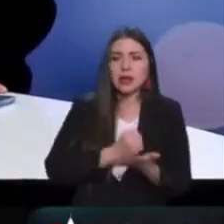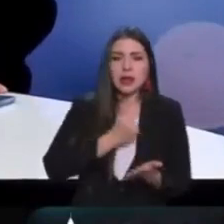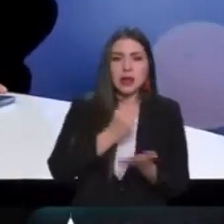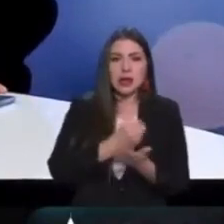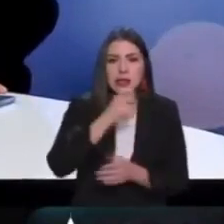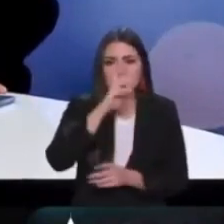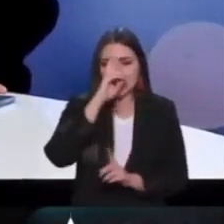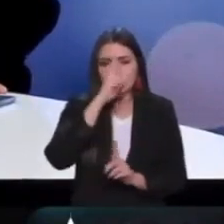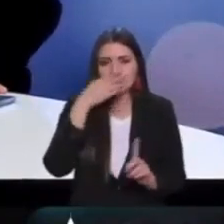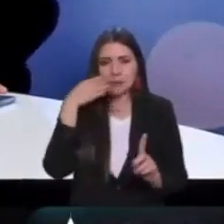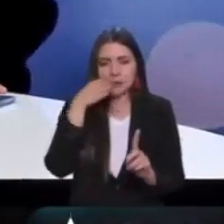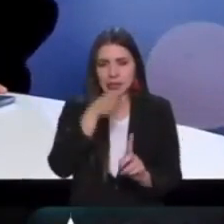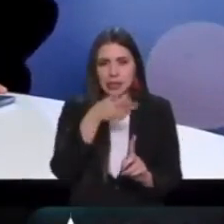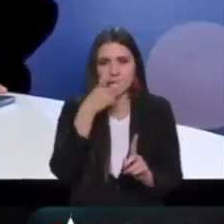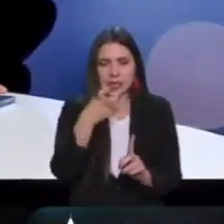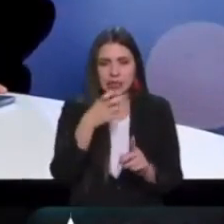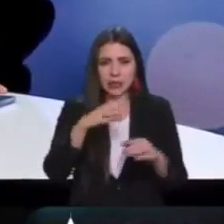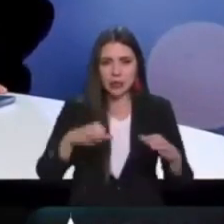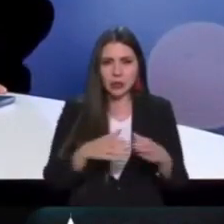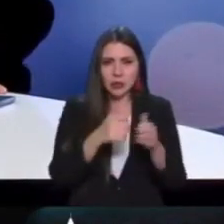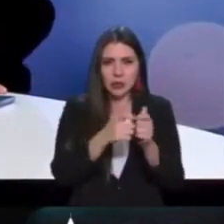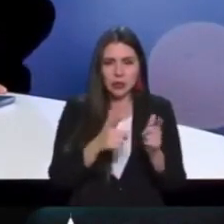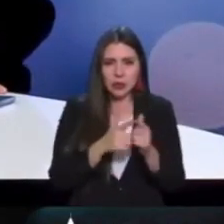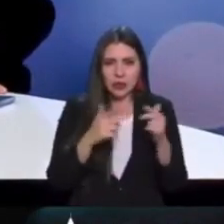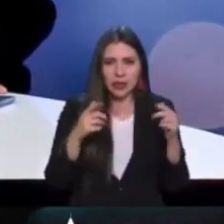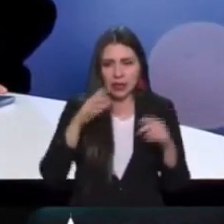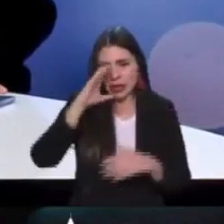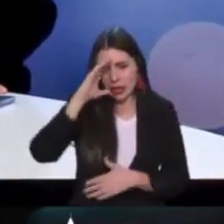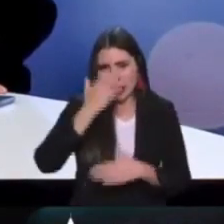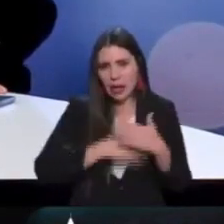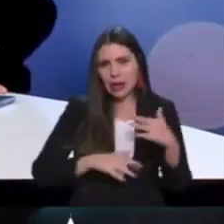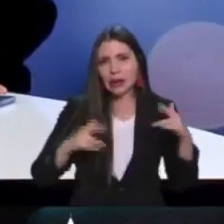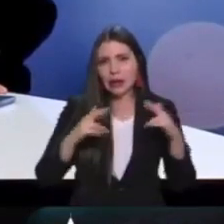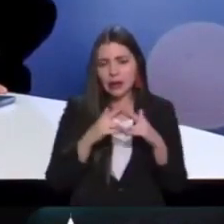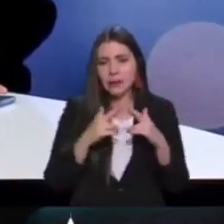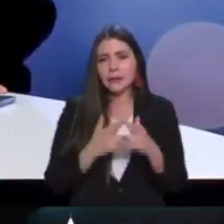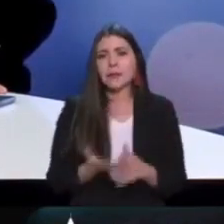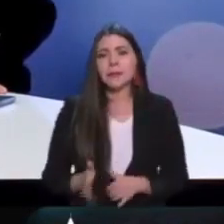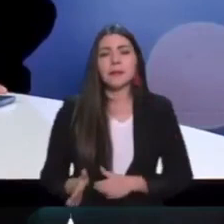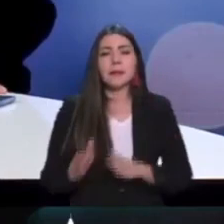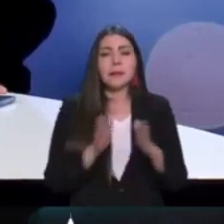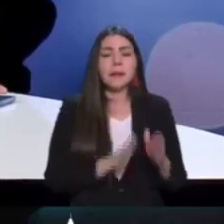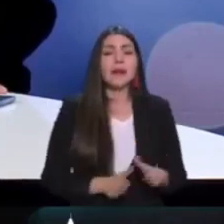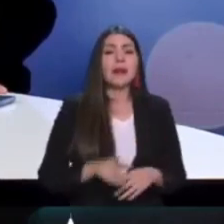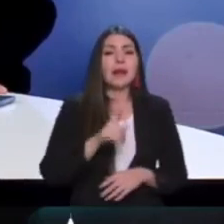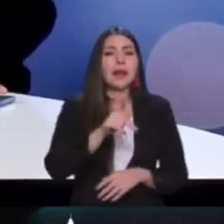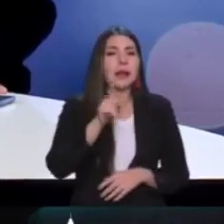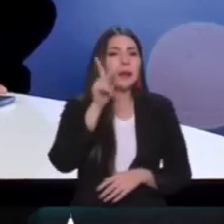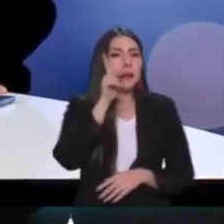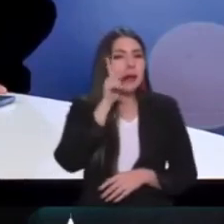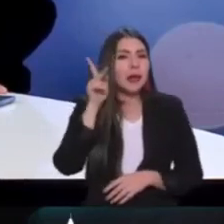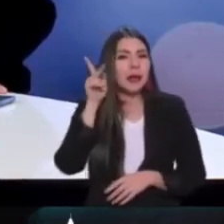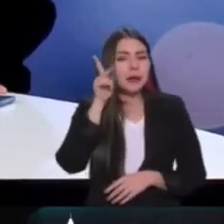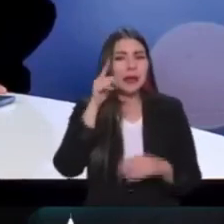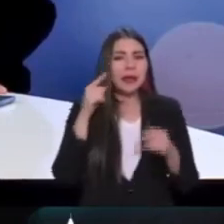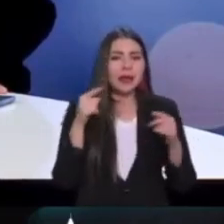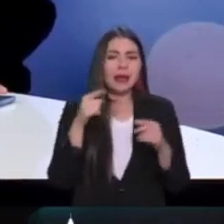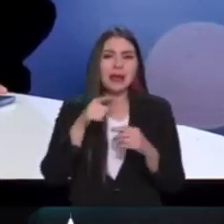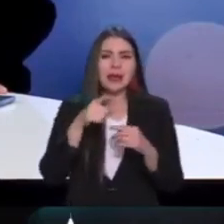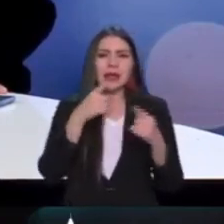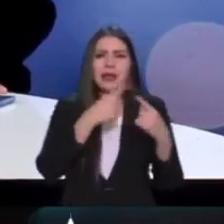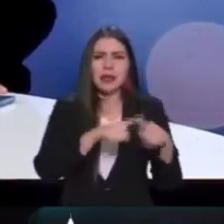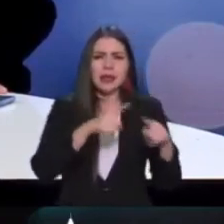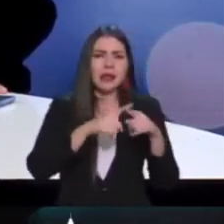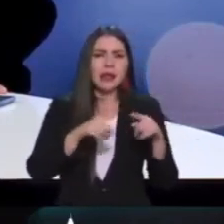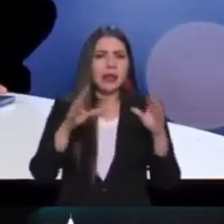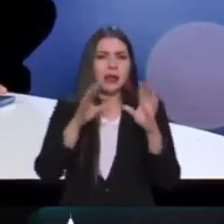que vemos ahorita es que en la Iglesia en general, o sea, la Iglesia, el Papa, le han bajado a este tema y le han